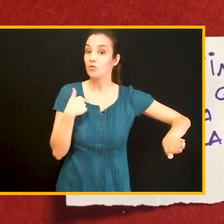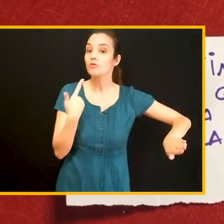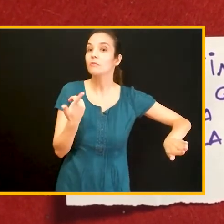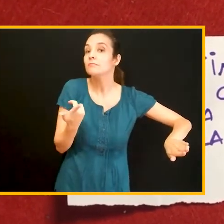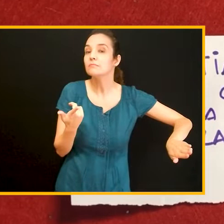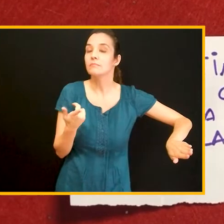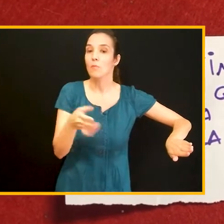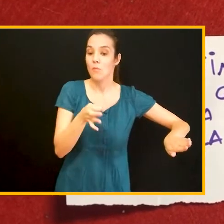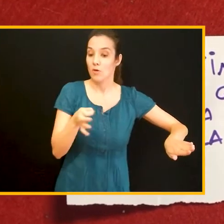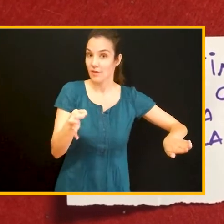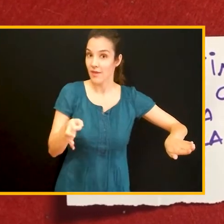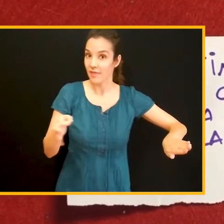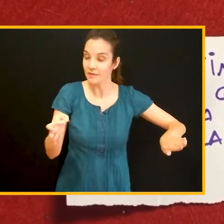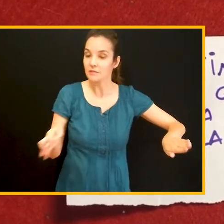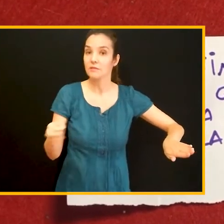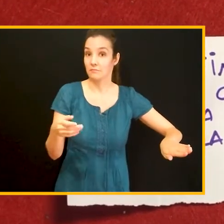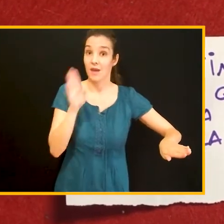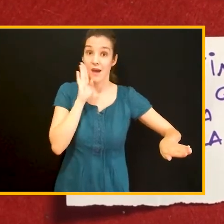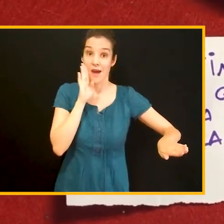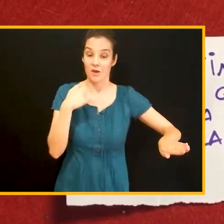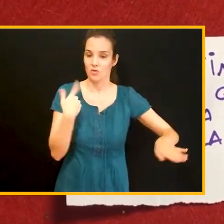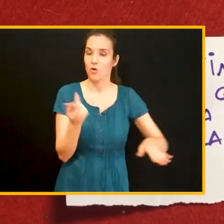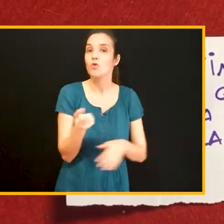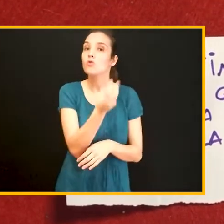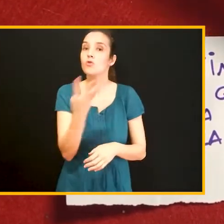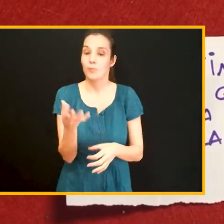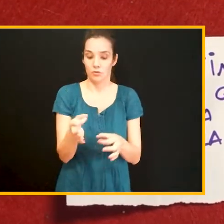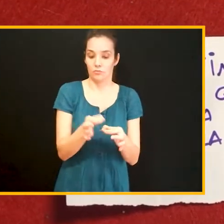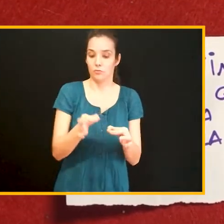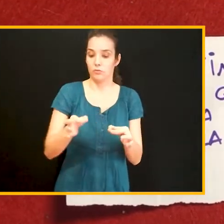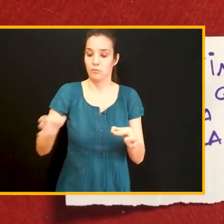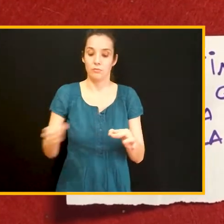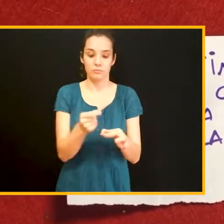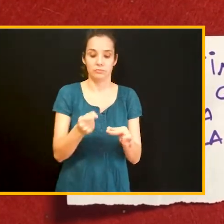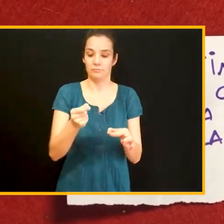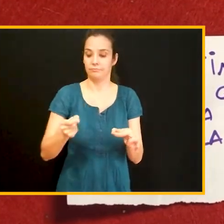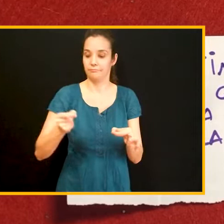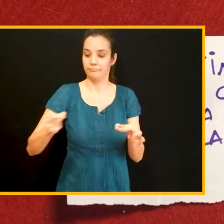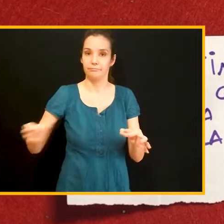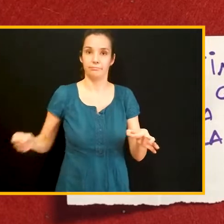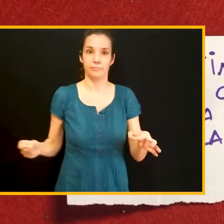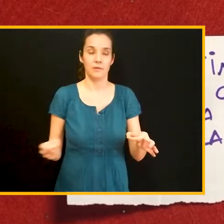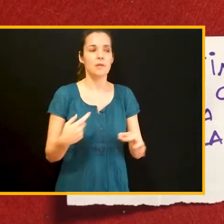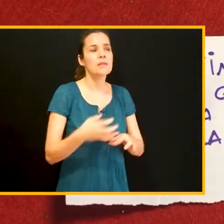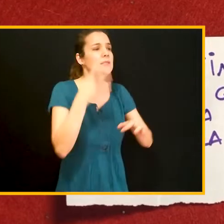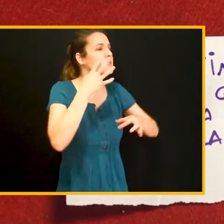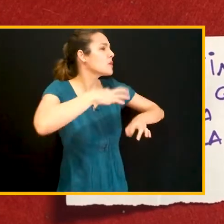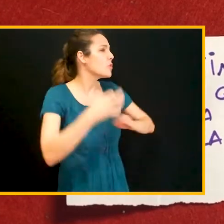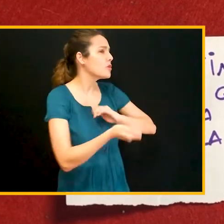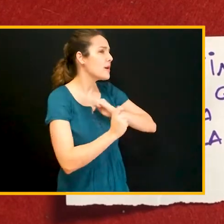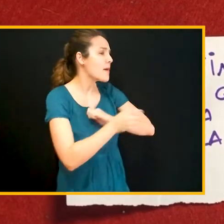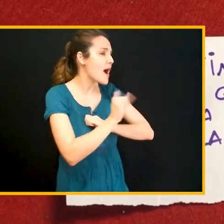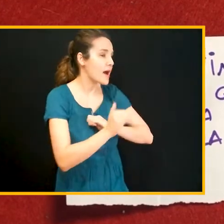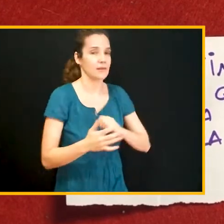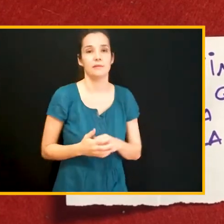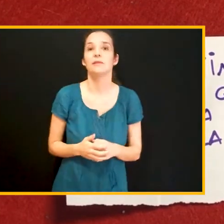y las he enumerado, las he pintado delante de vosotros. Seguro que aquí hay trampa. La 1, la 2,